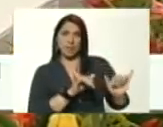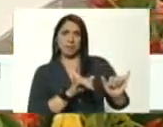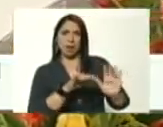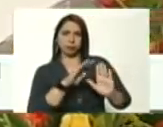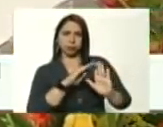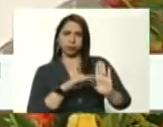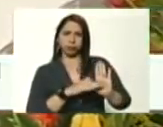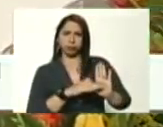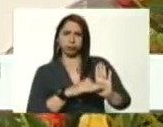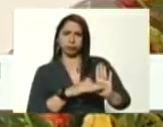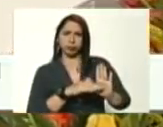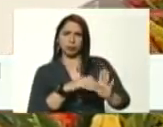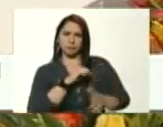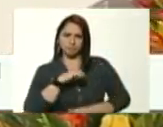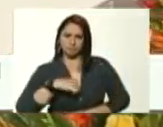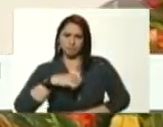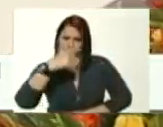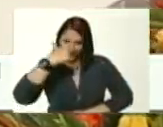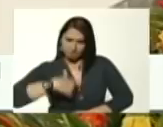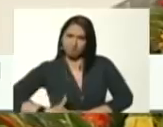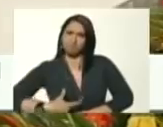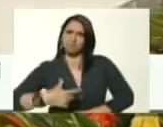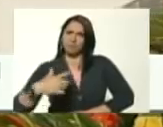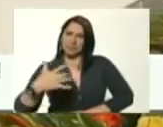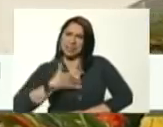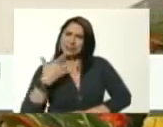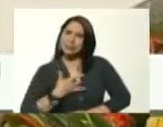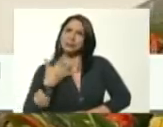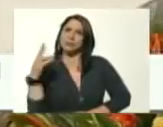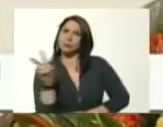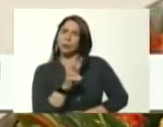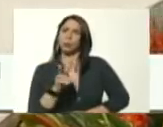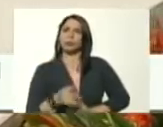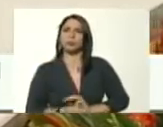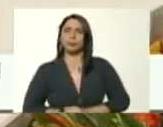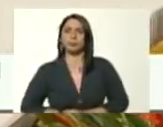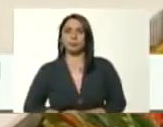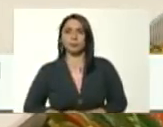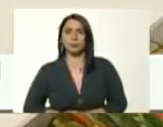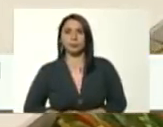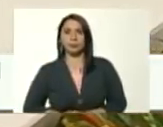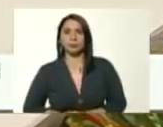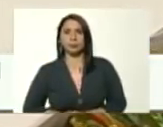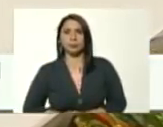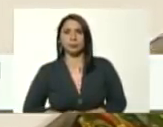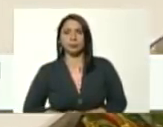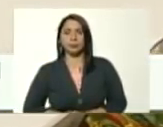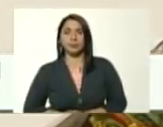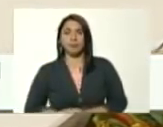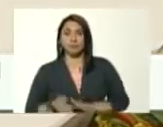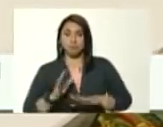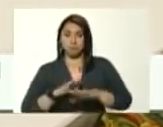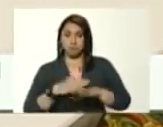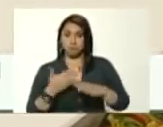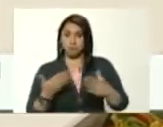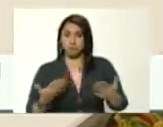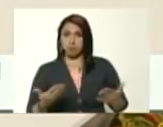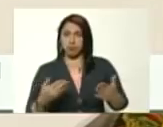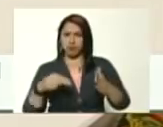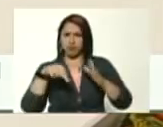del ser venezolano y venezolano porque fue tal el